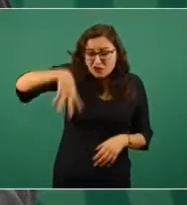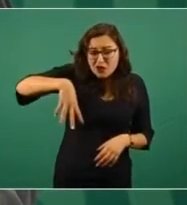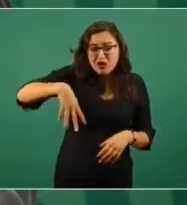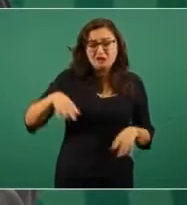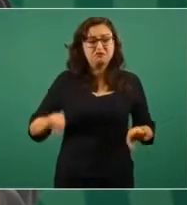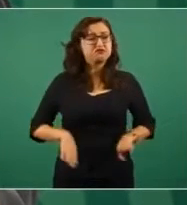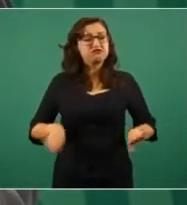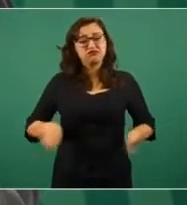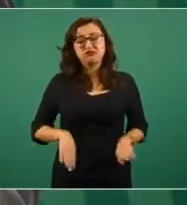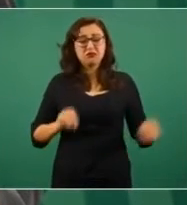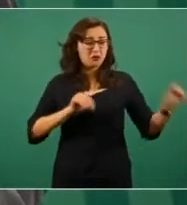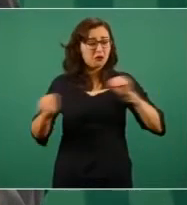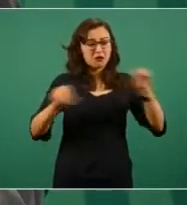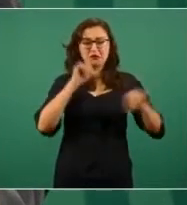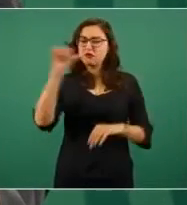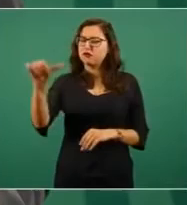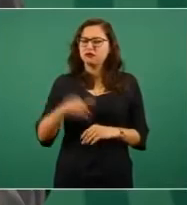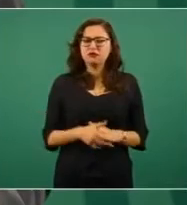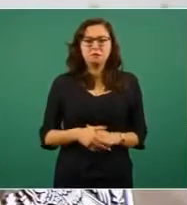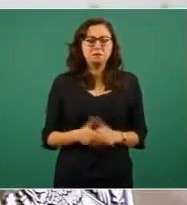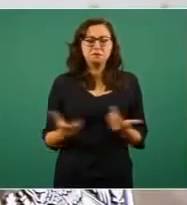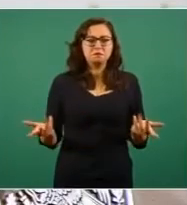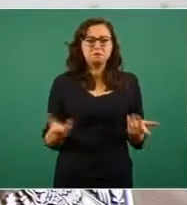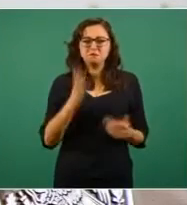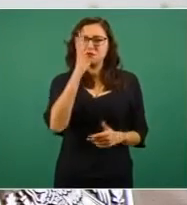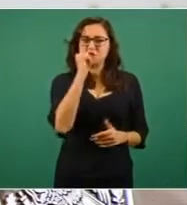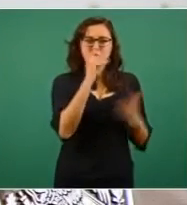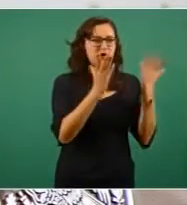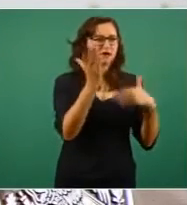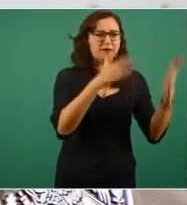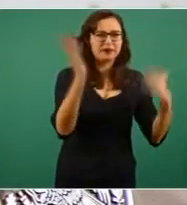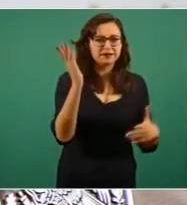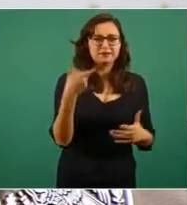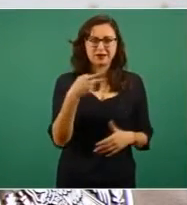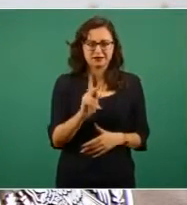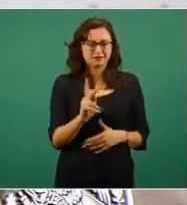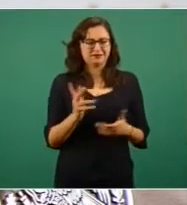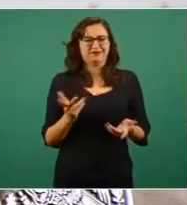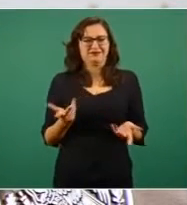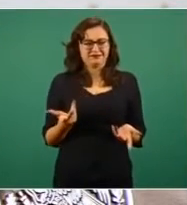Entonces, ¿por qué no salimos? ¿Por qué el atraso?